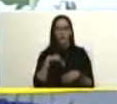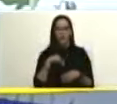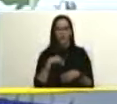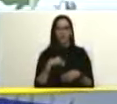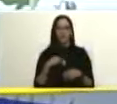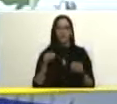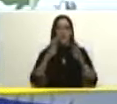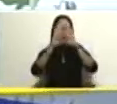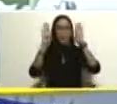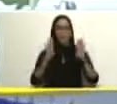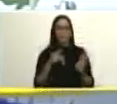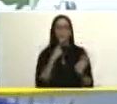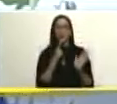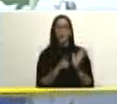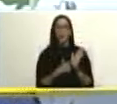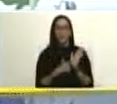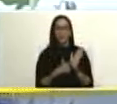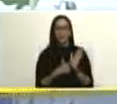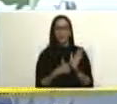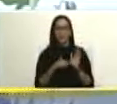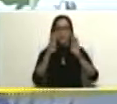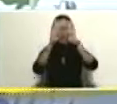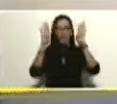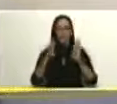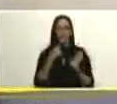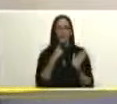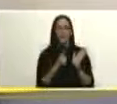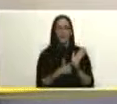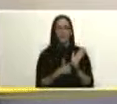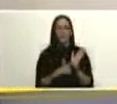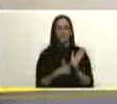mapa completo. Es nuestra. Mapa completo. Sí, es así.